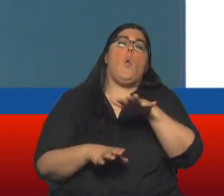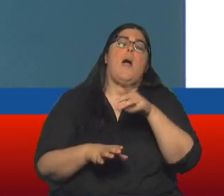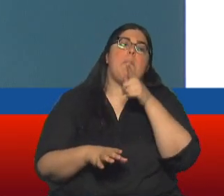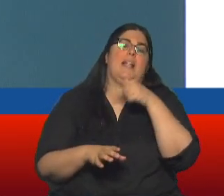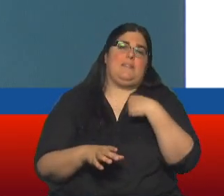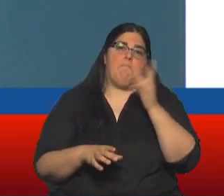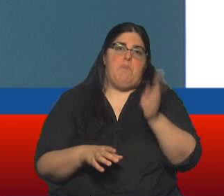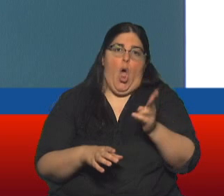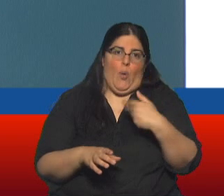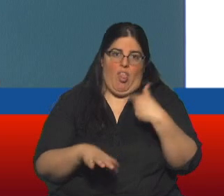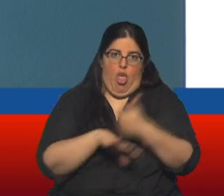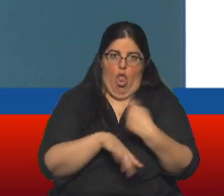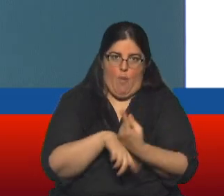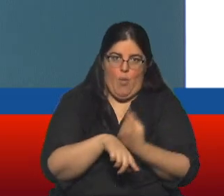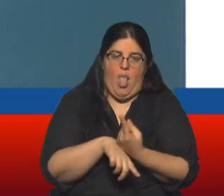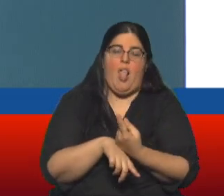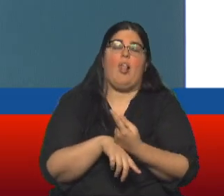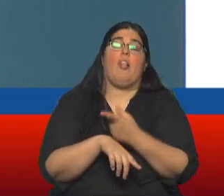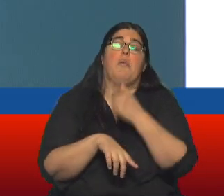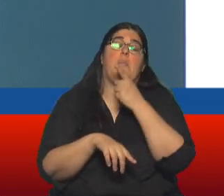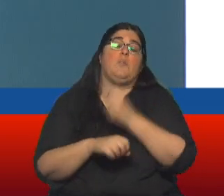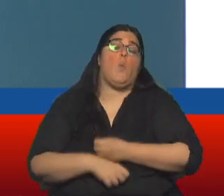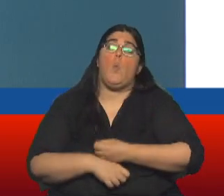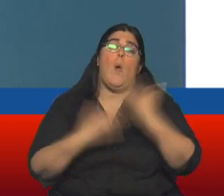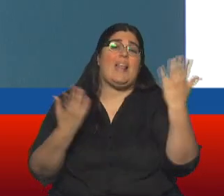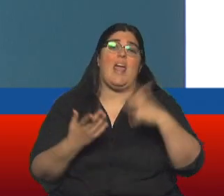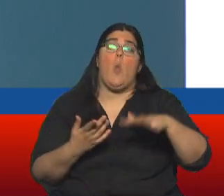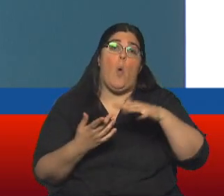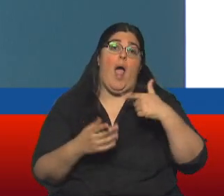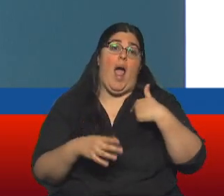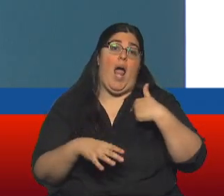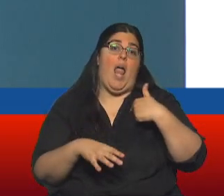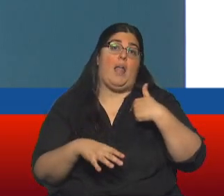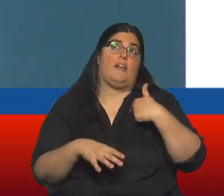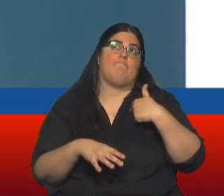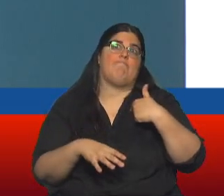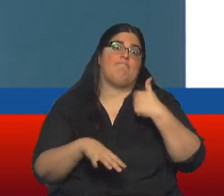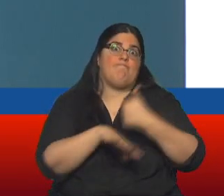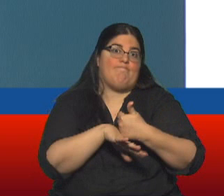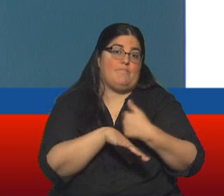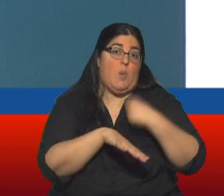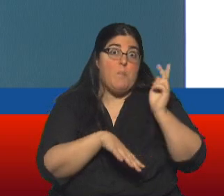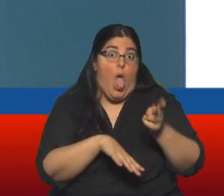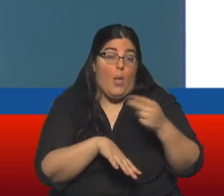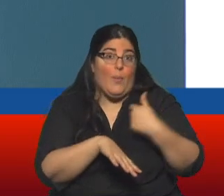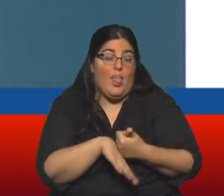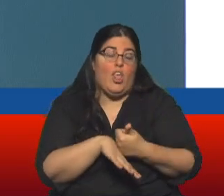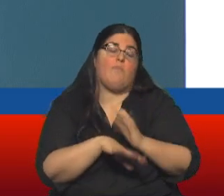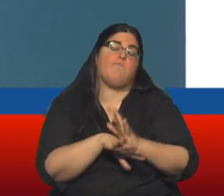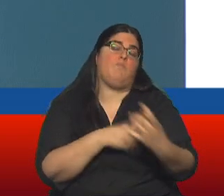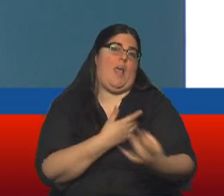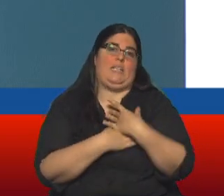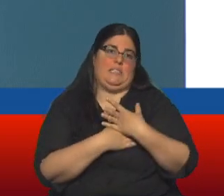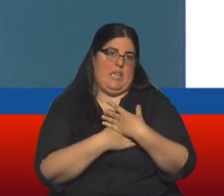Y lo cierto es que en cualquier lugar, en general, si estás en un lugar donde no podés estar, te echan. Te y corren.